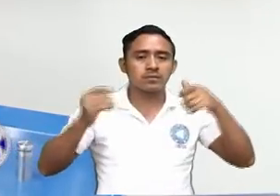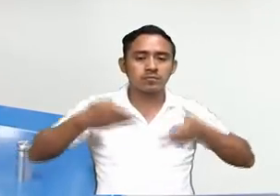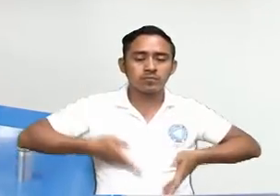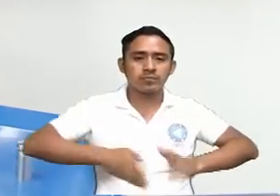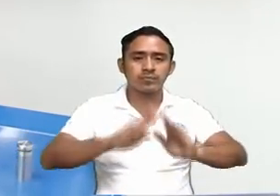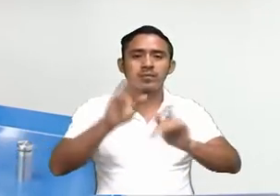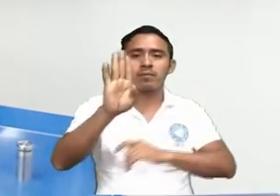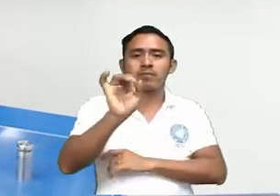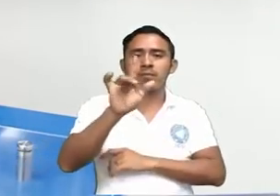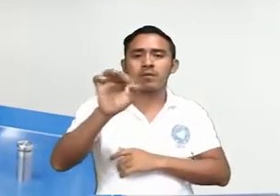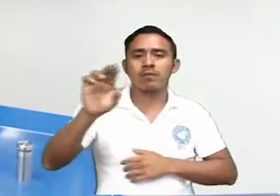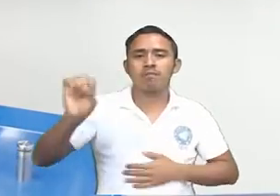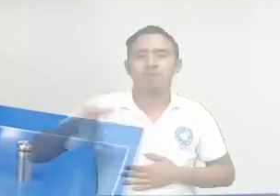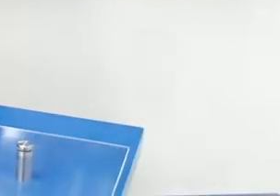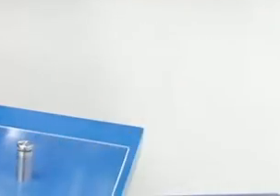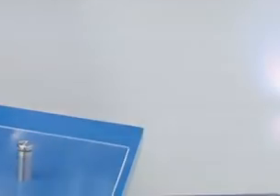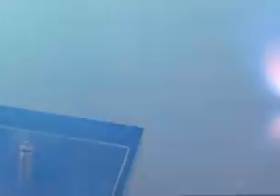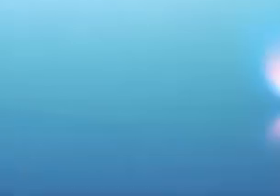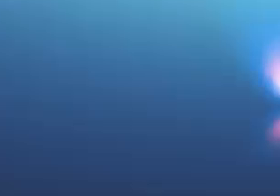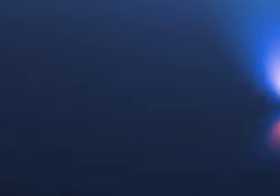prendas de vestir.